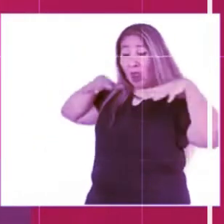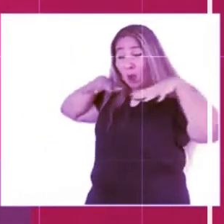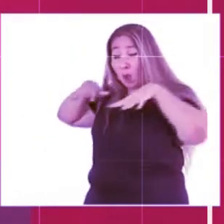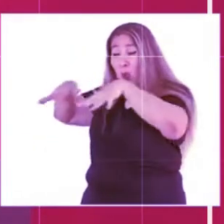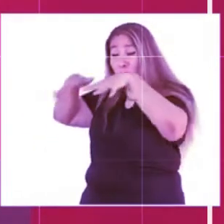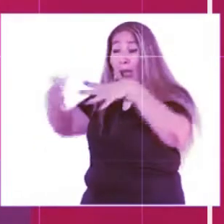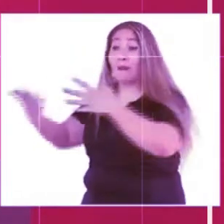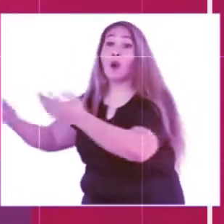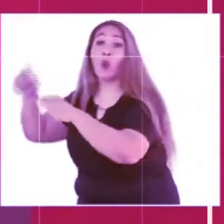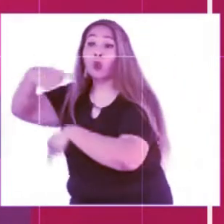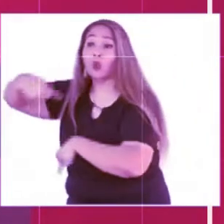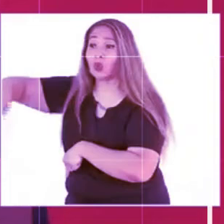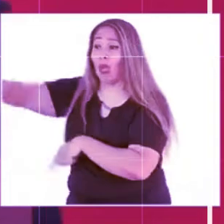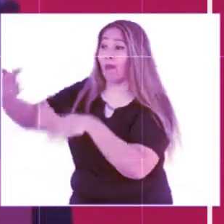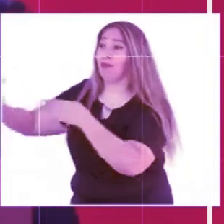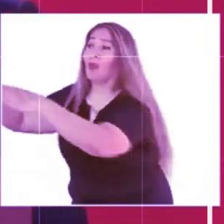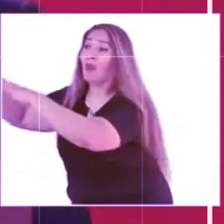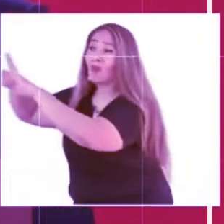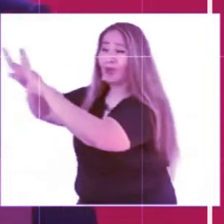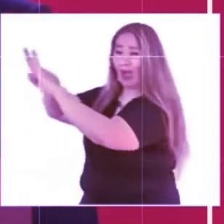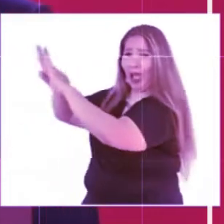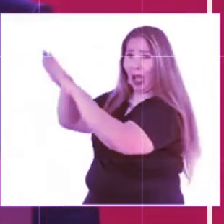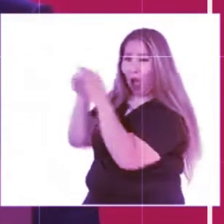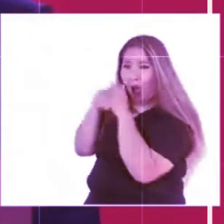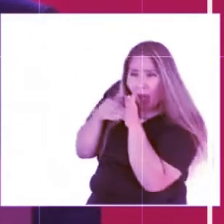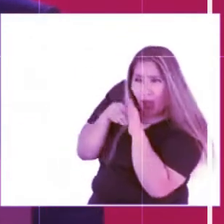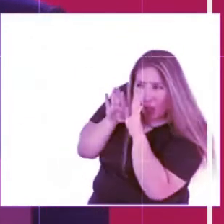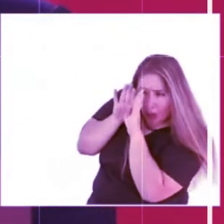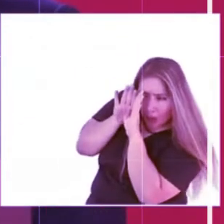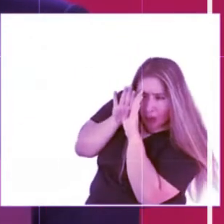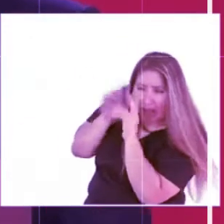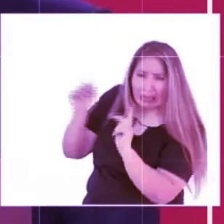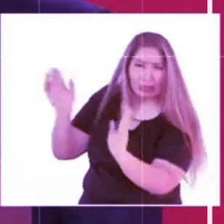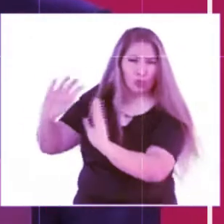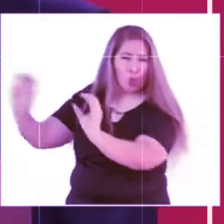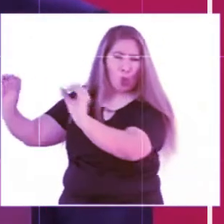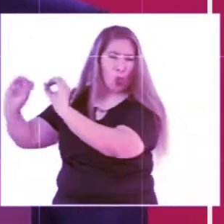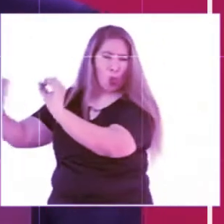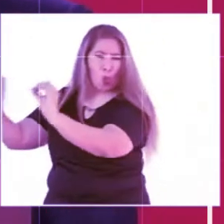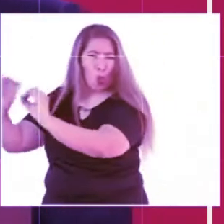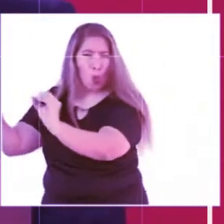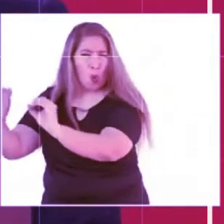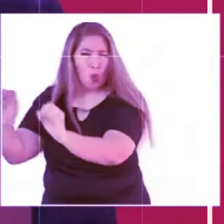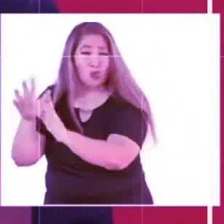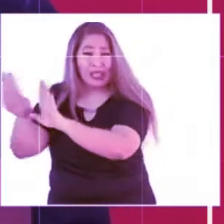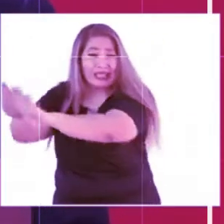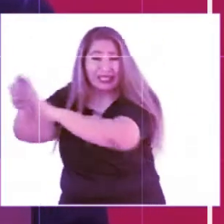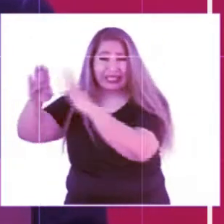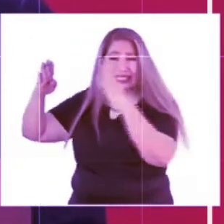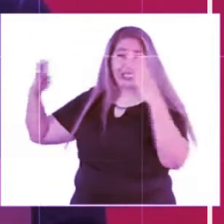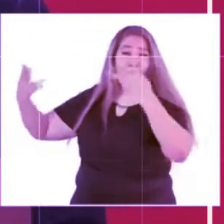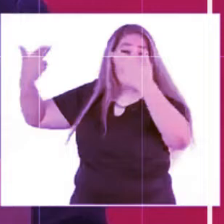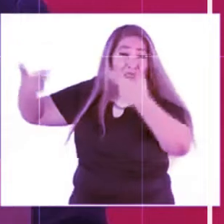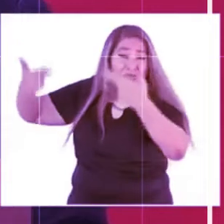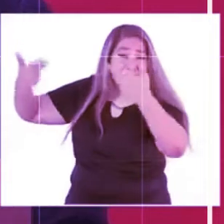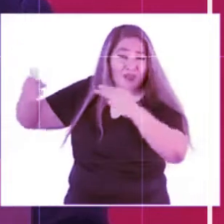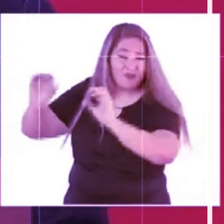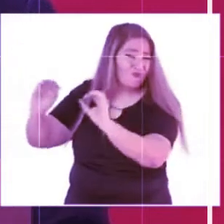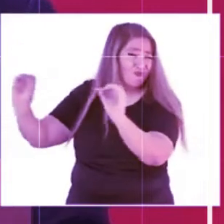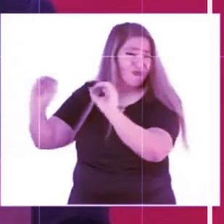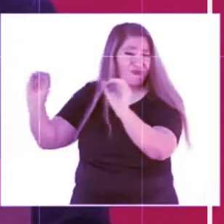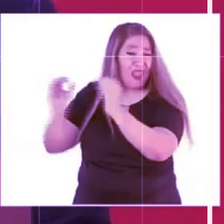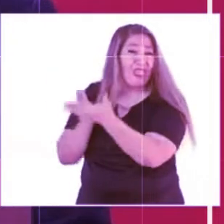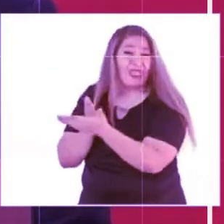cierren sus puertas y se escondan, y bajo ninguna circunstancia abran sus negocios